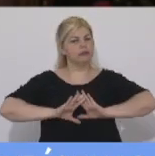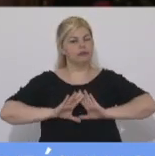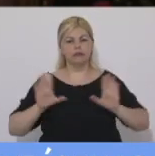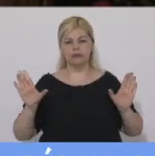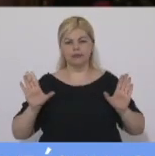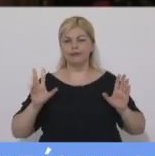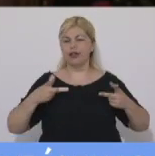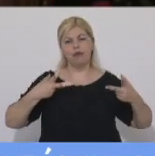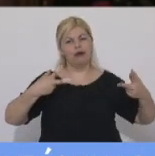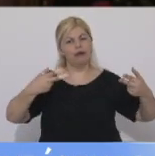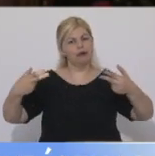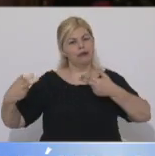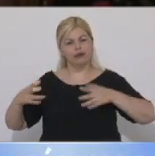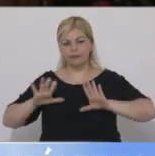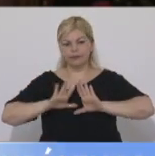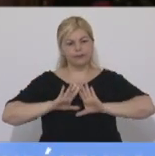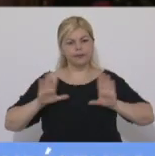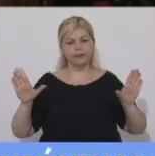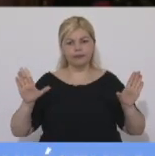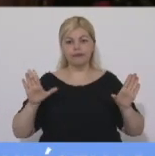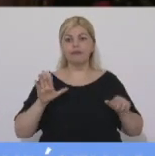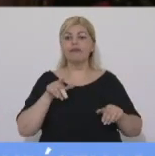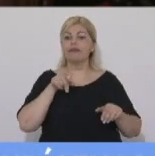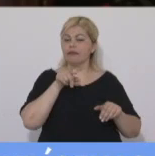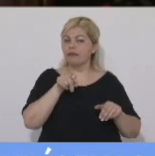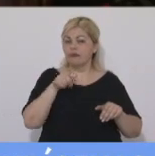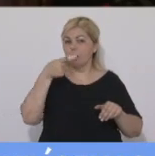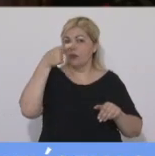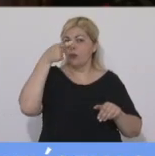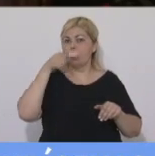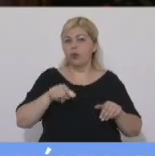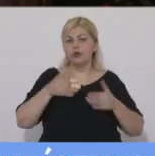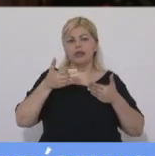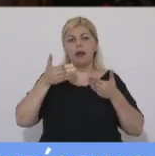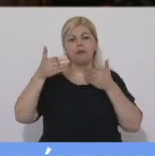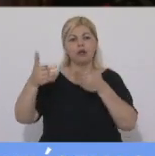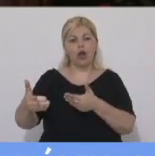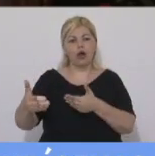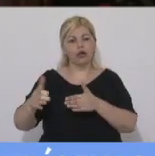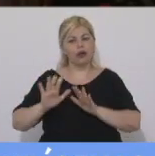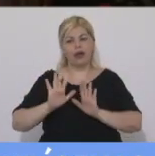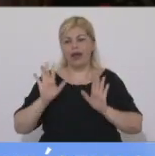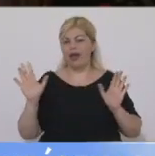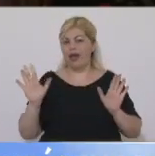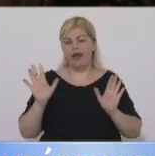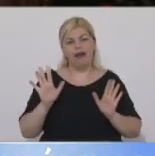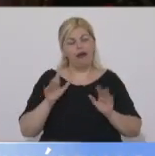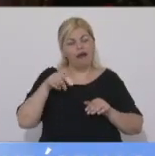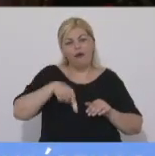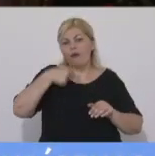Que esta sea la última prórroga que estemos